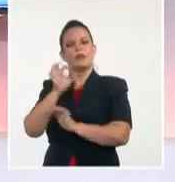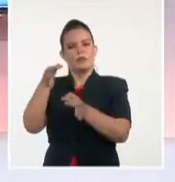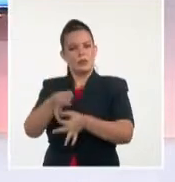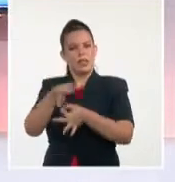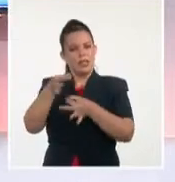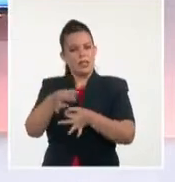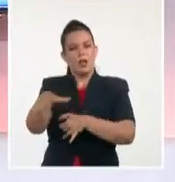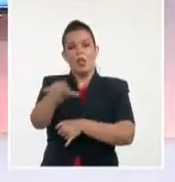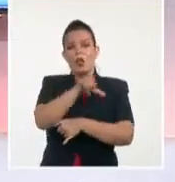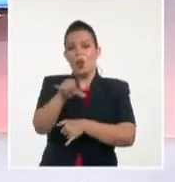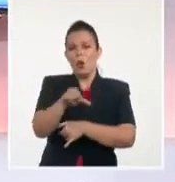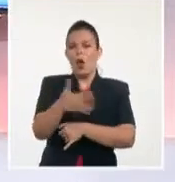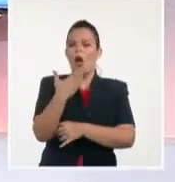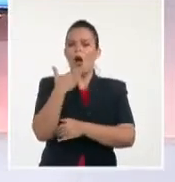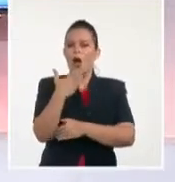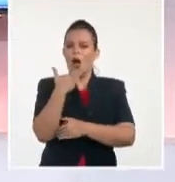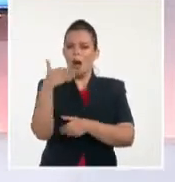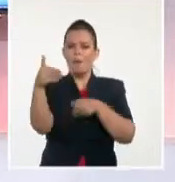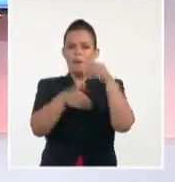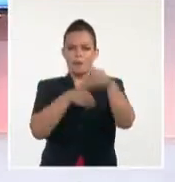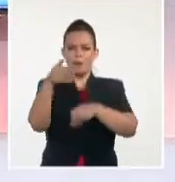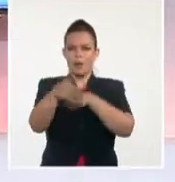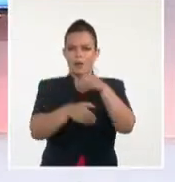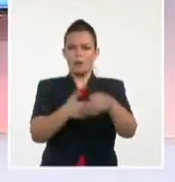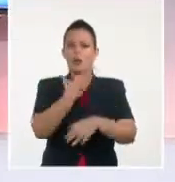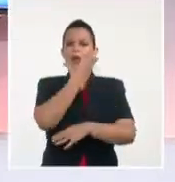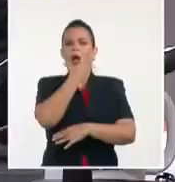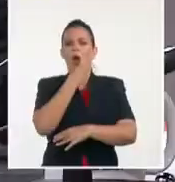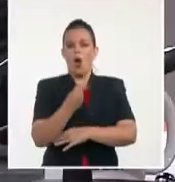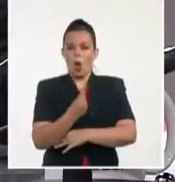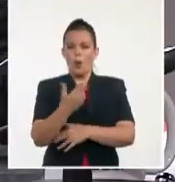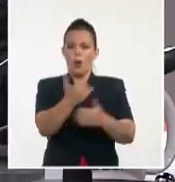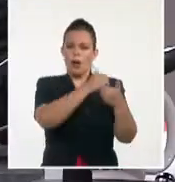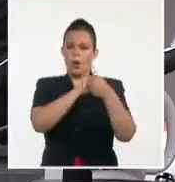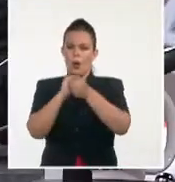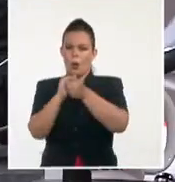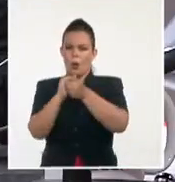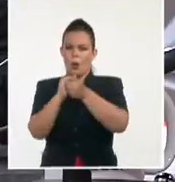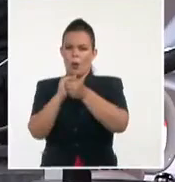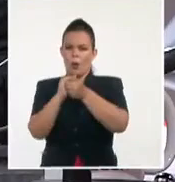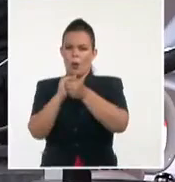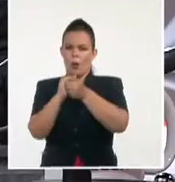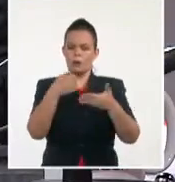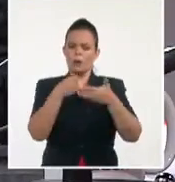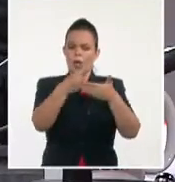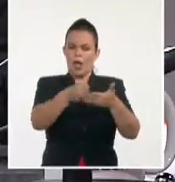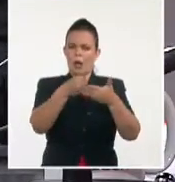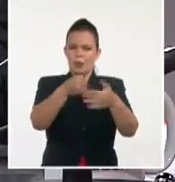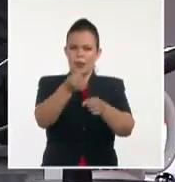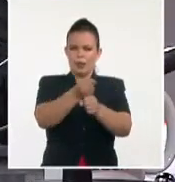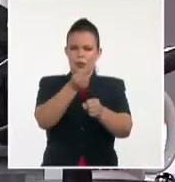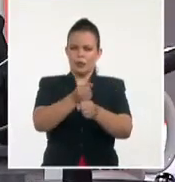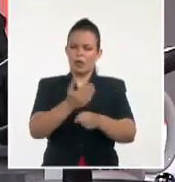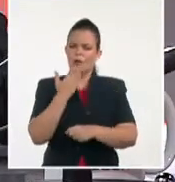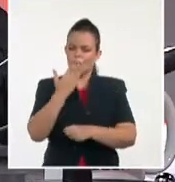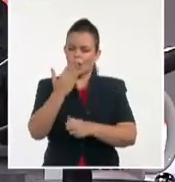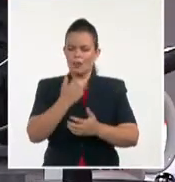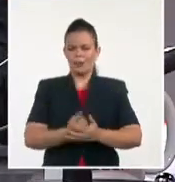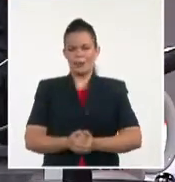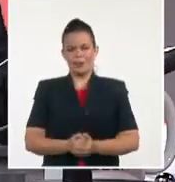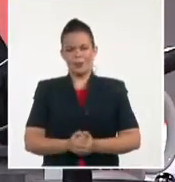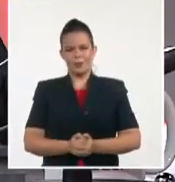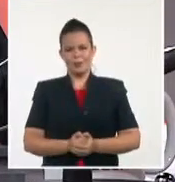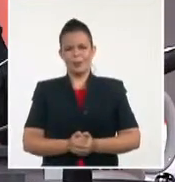colegas que estuvieron ahí al bate, ¿no? Y Así creo que mismo. haciendo excelente, excelente labor. Gracias a usted por haber estado con nosotros esta